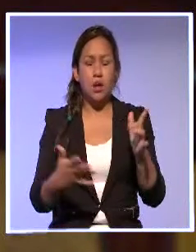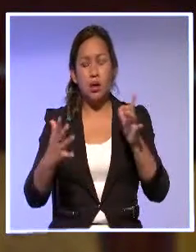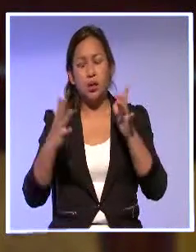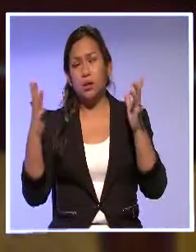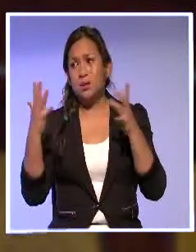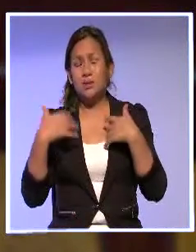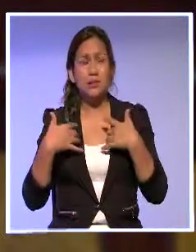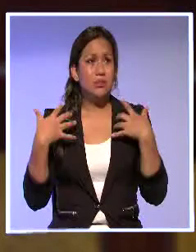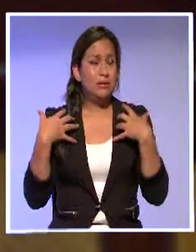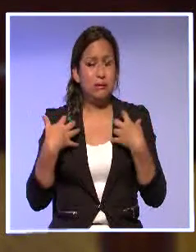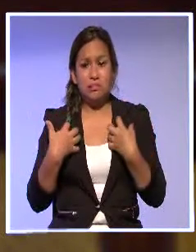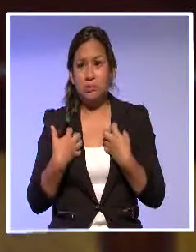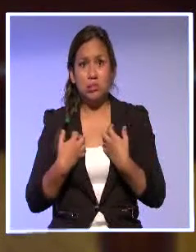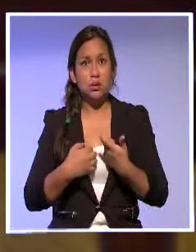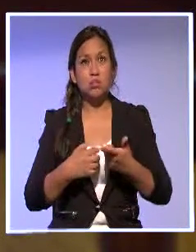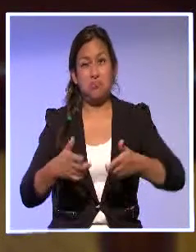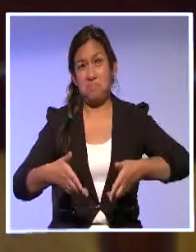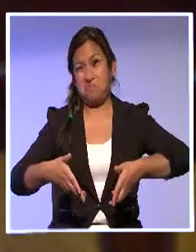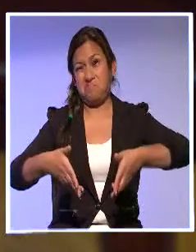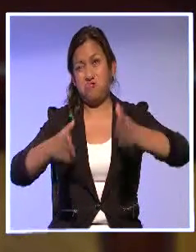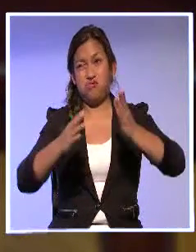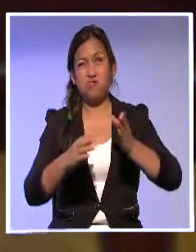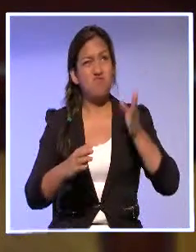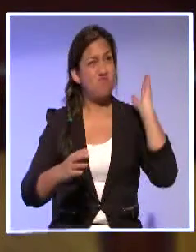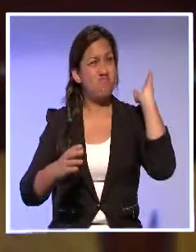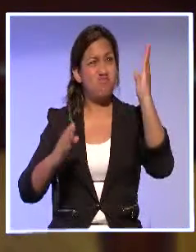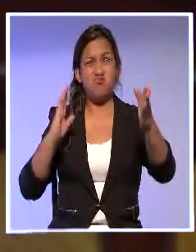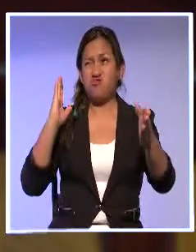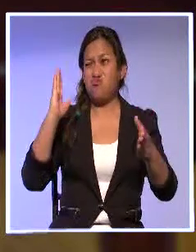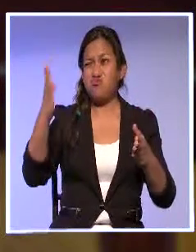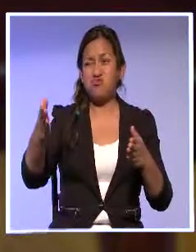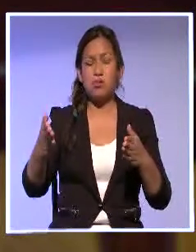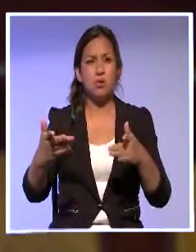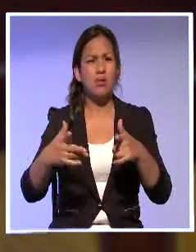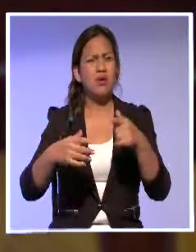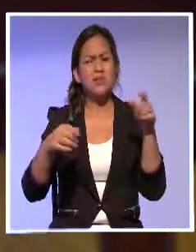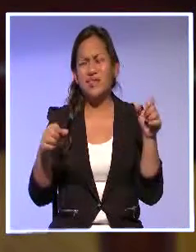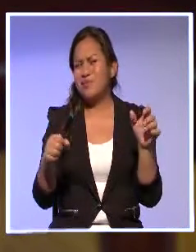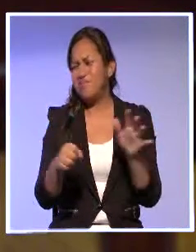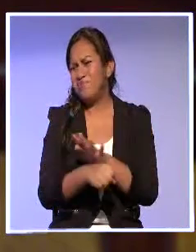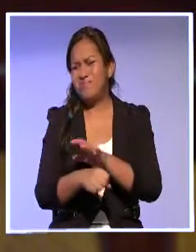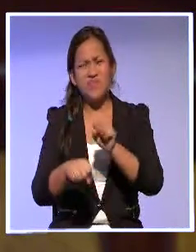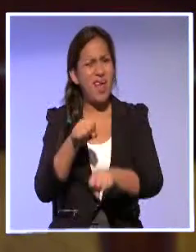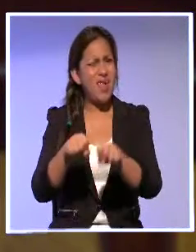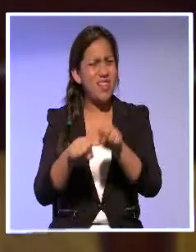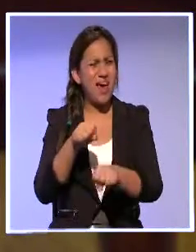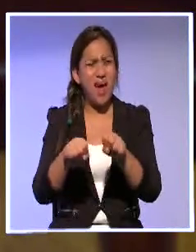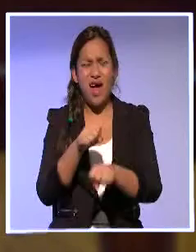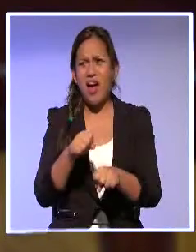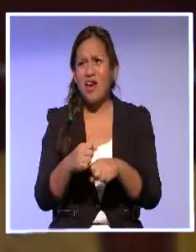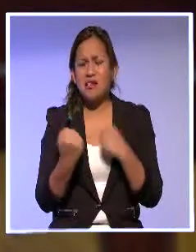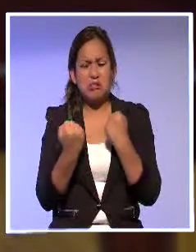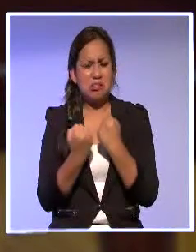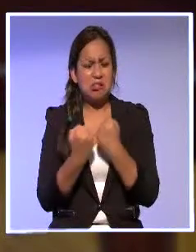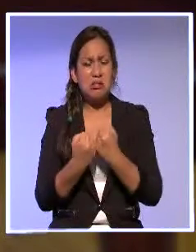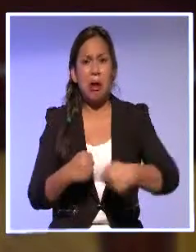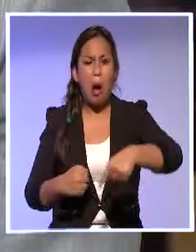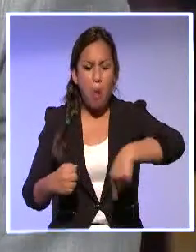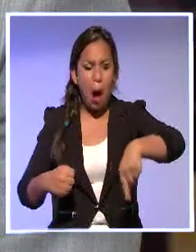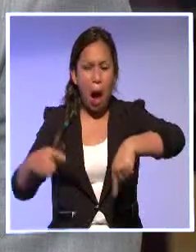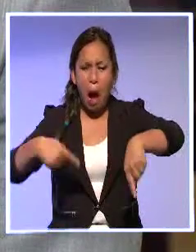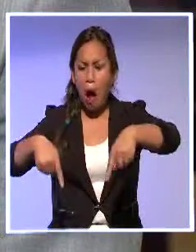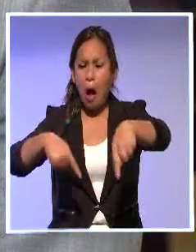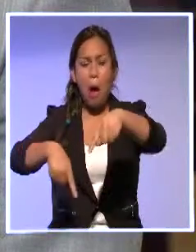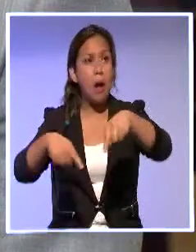las carreteras eran terribles yo me recuerdo siempre viajaba quito eran llenas de huecos llenas de baches de donde donde